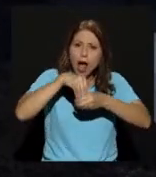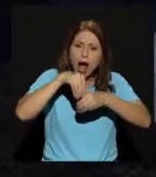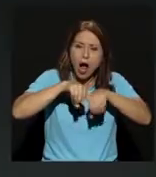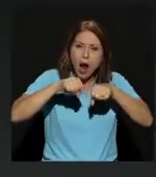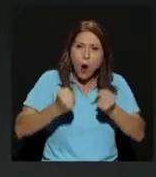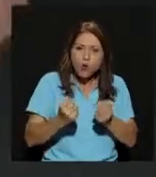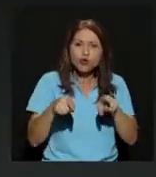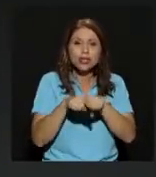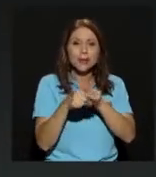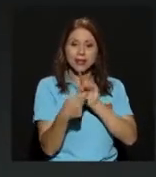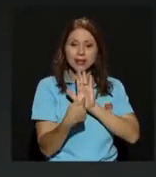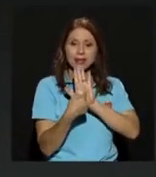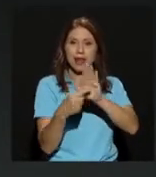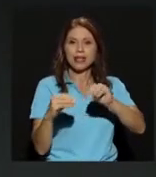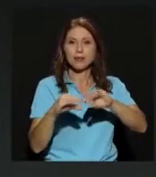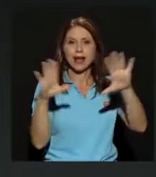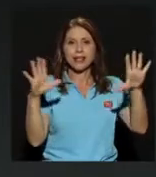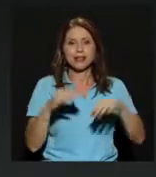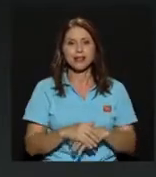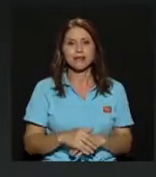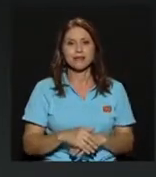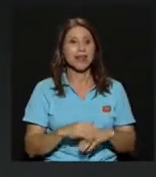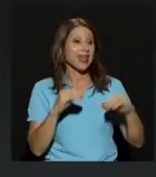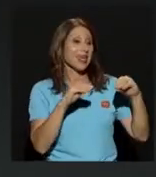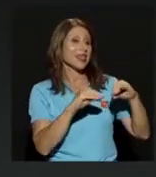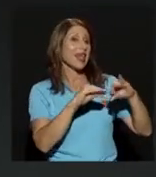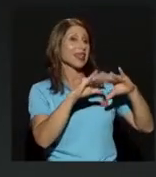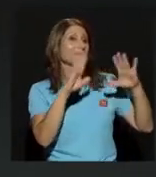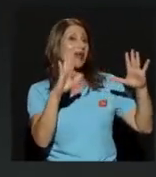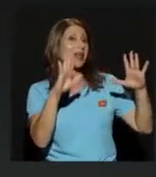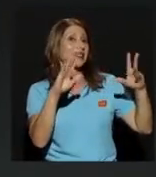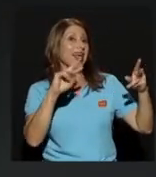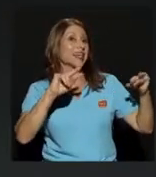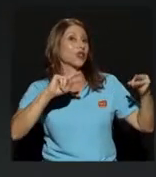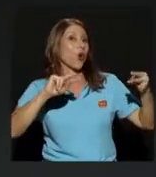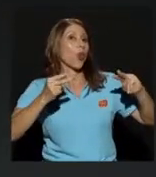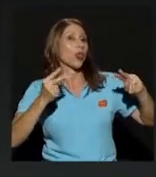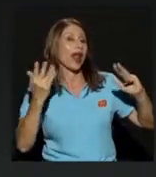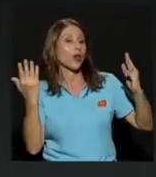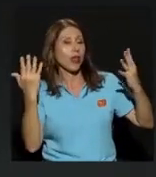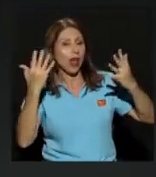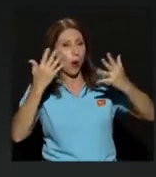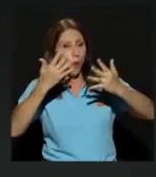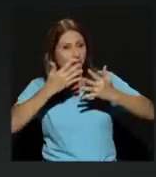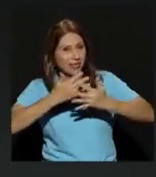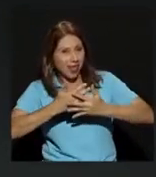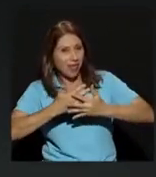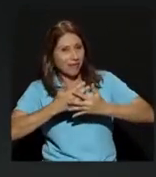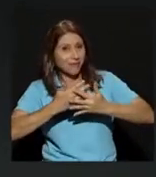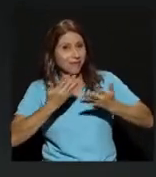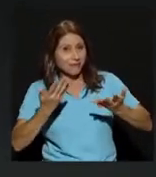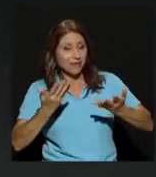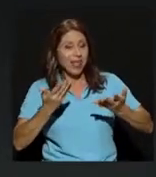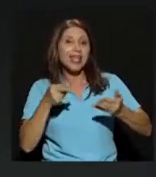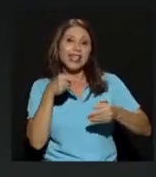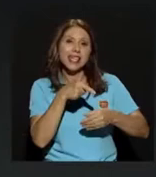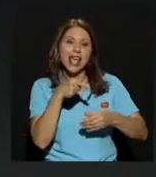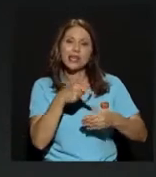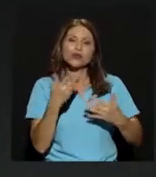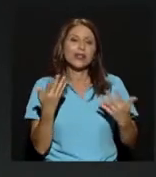y la transparencia es lo contrario de la opacidad y eso es lo que no no